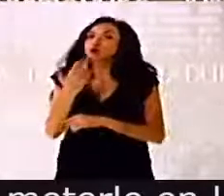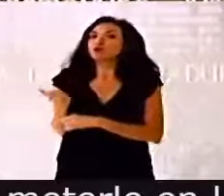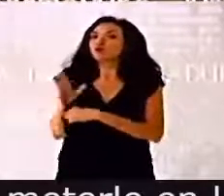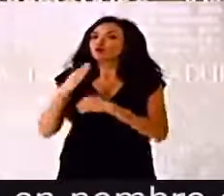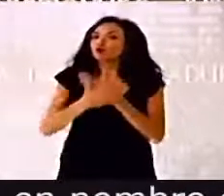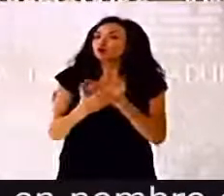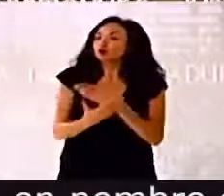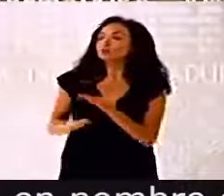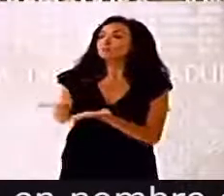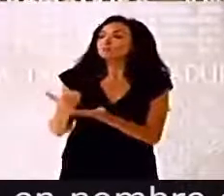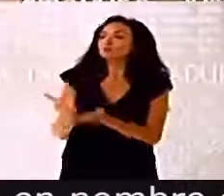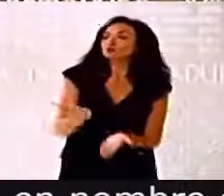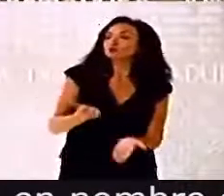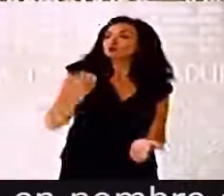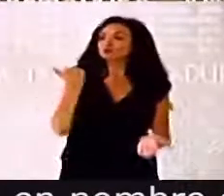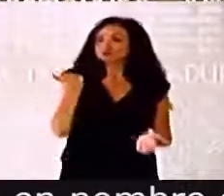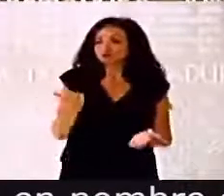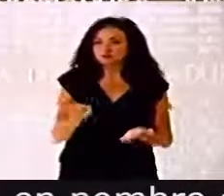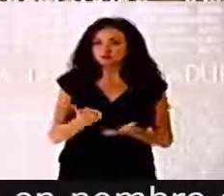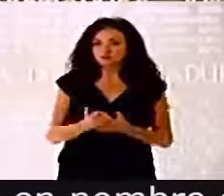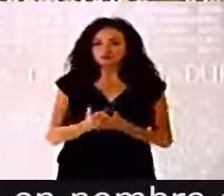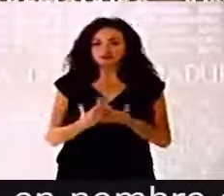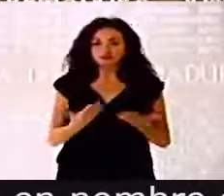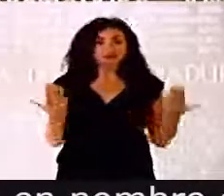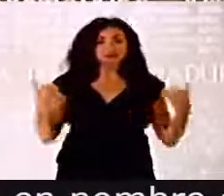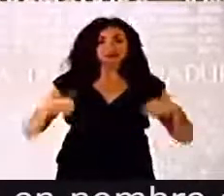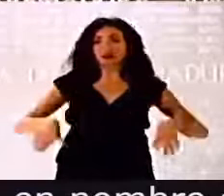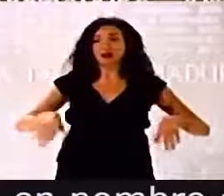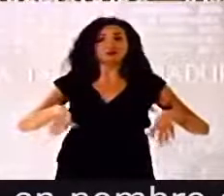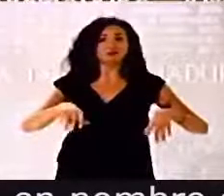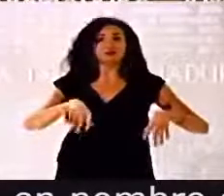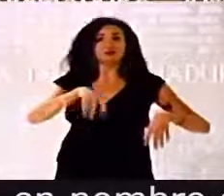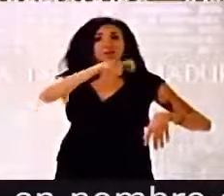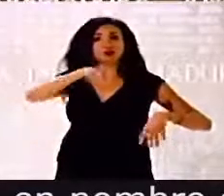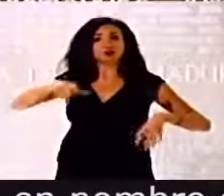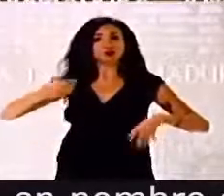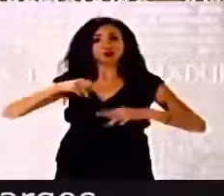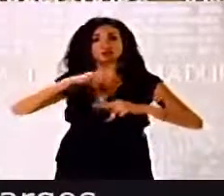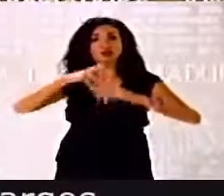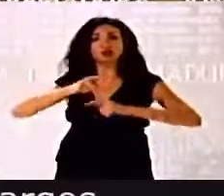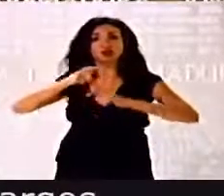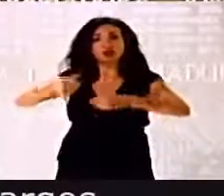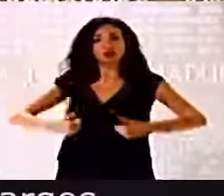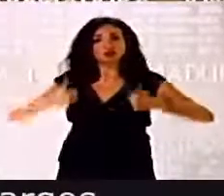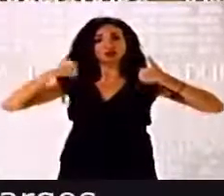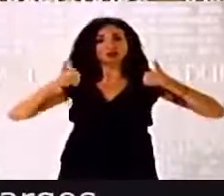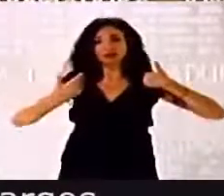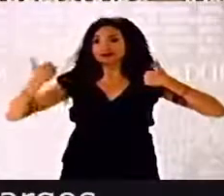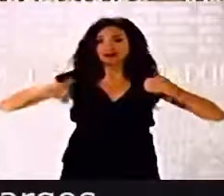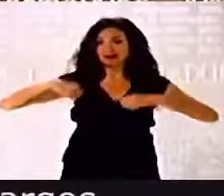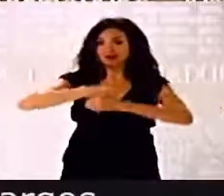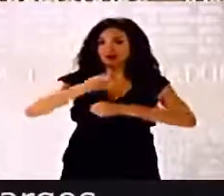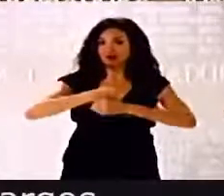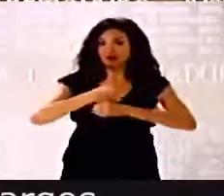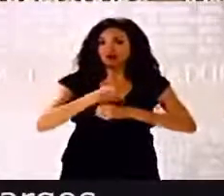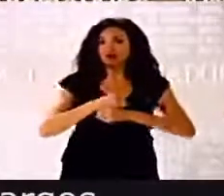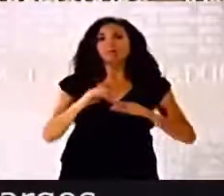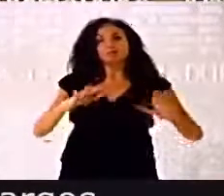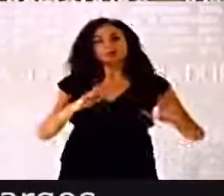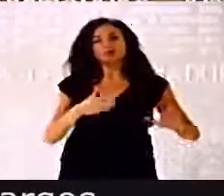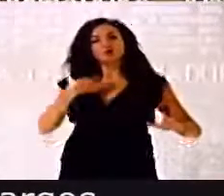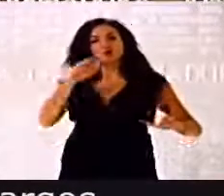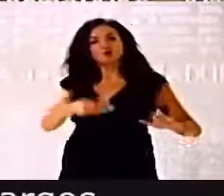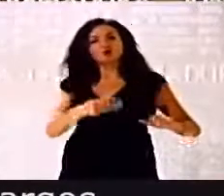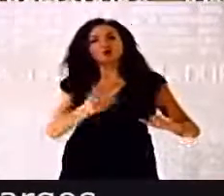la oportunidad, aunque sean cargos que ya estén nombrados como lo están y que por tanto están en el ejercicio de sus funciones, de comparecer en